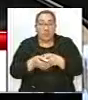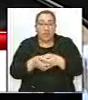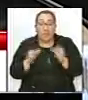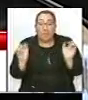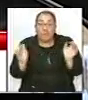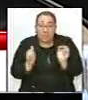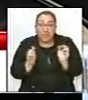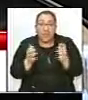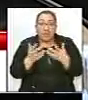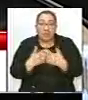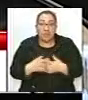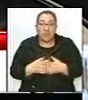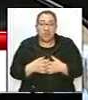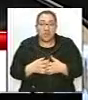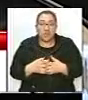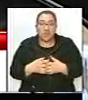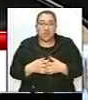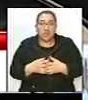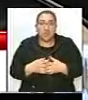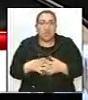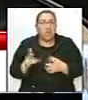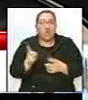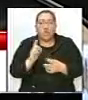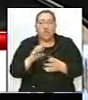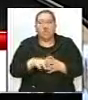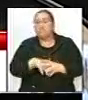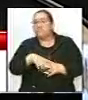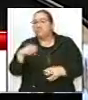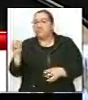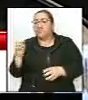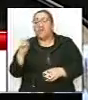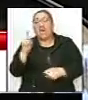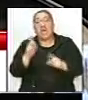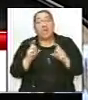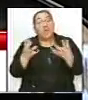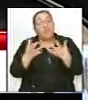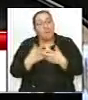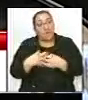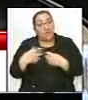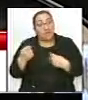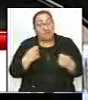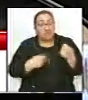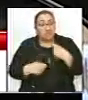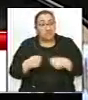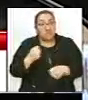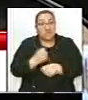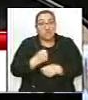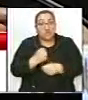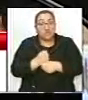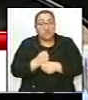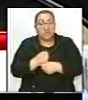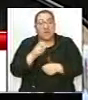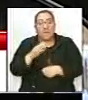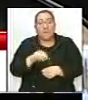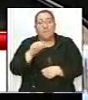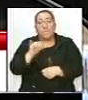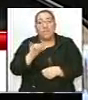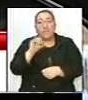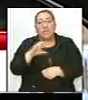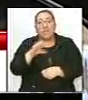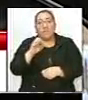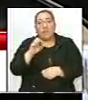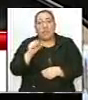hay MIPES dentro del sector pesquero, o sea, no podemos excluir a las unas a las otras porque las MIPES trabajan en todos los sectores de la